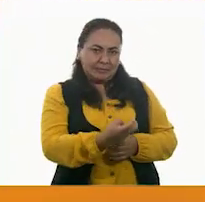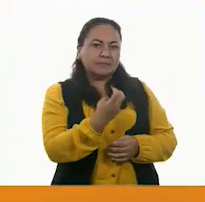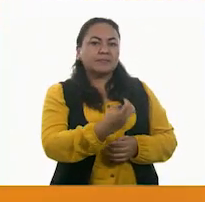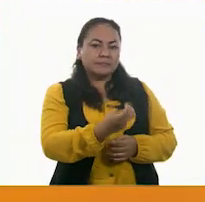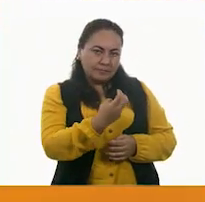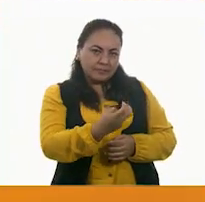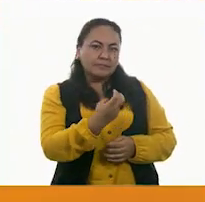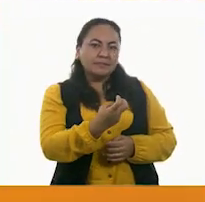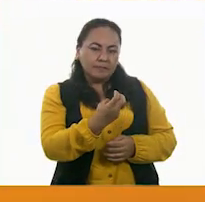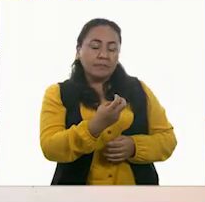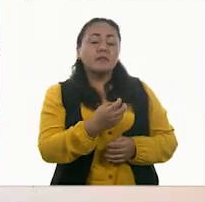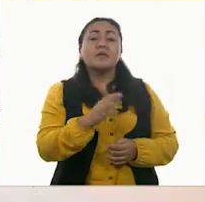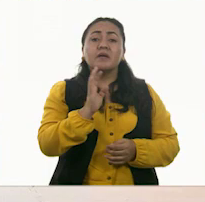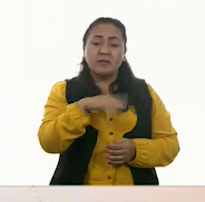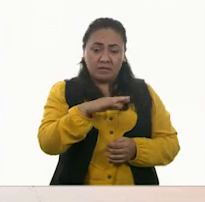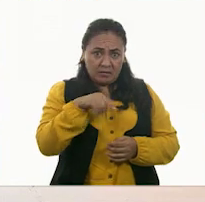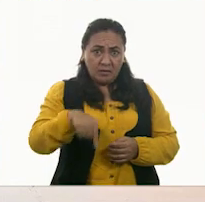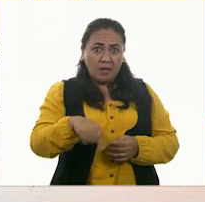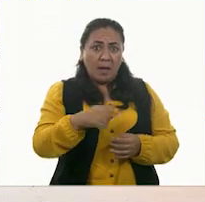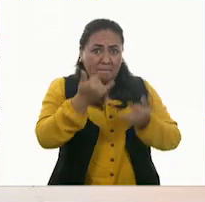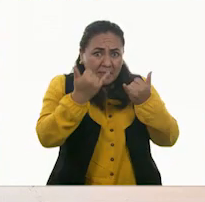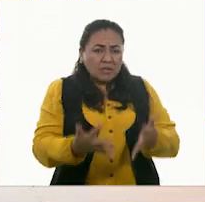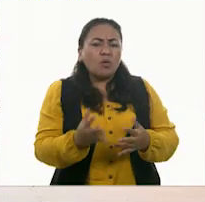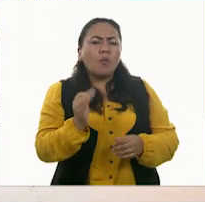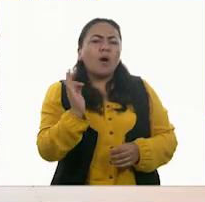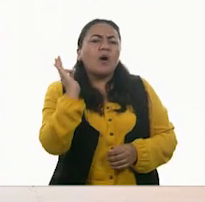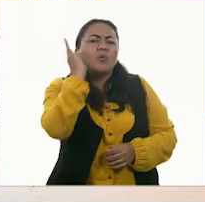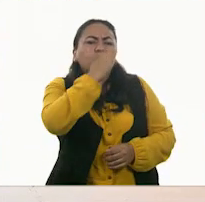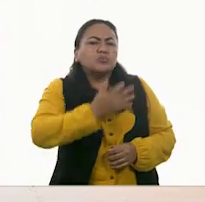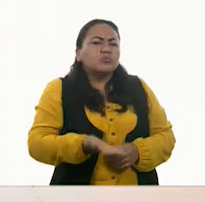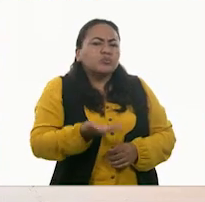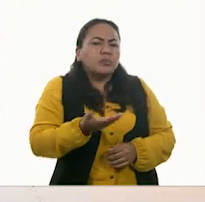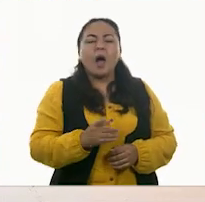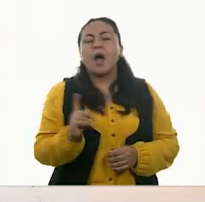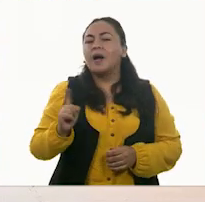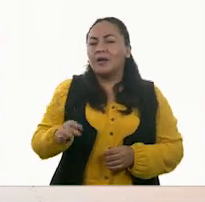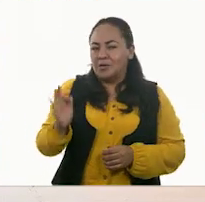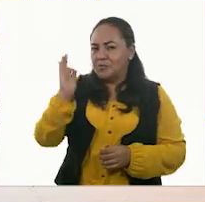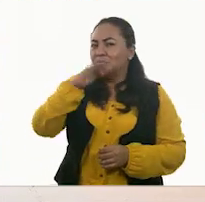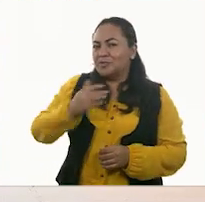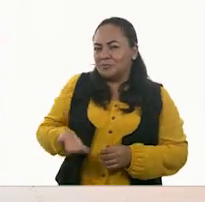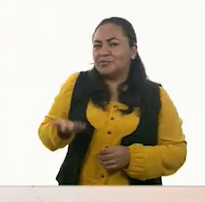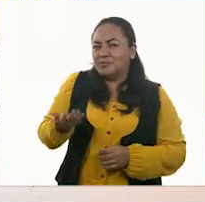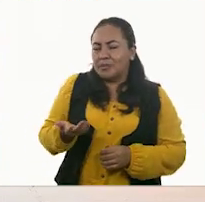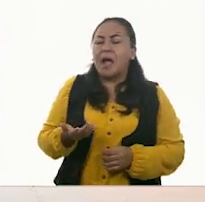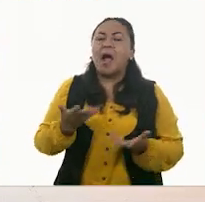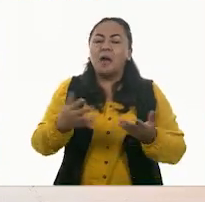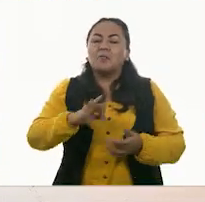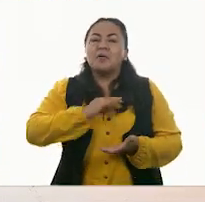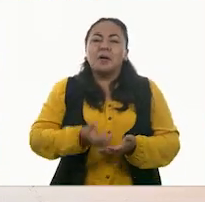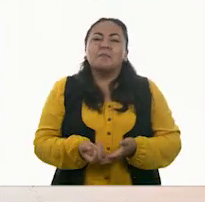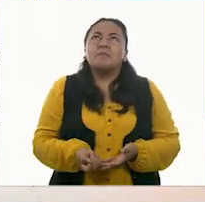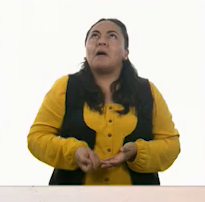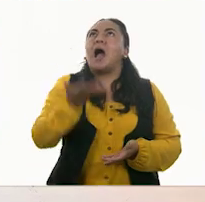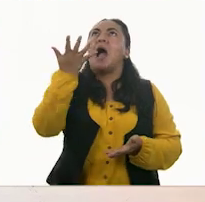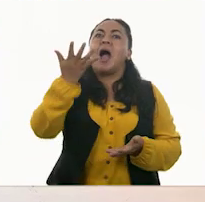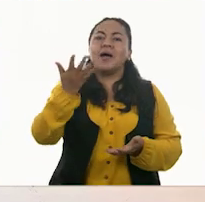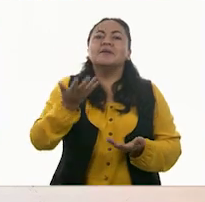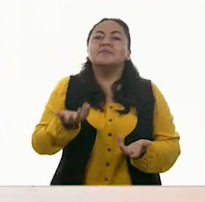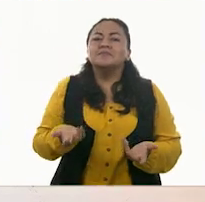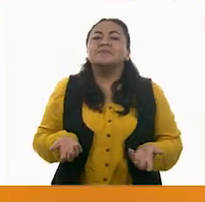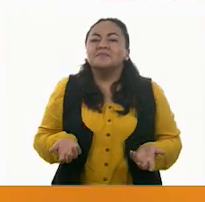Y aparte, ¿será más pesado o más ligero? Más ligero. Más ligero. Entonces, ¿nos da más tiempo de qué?